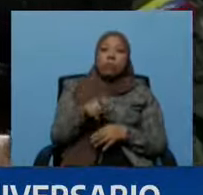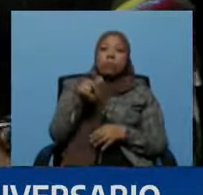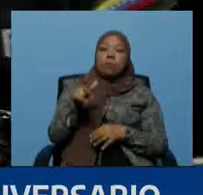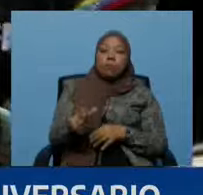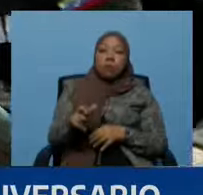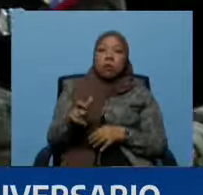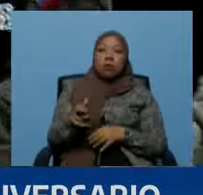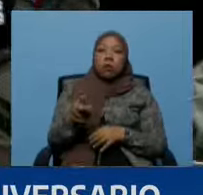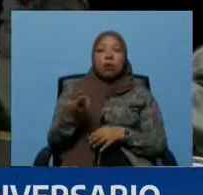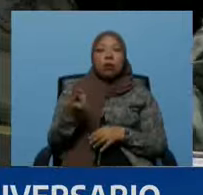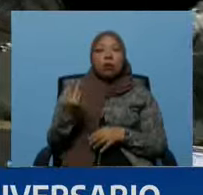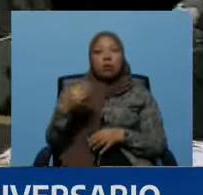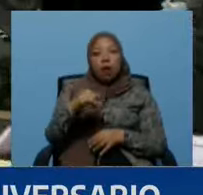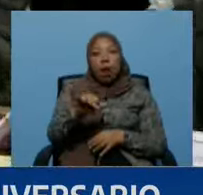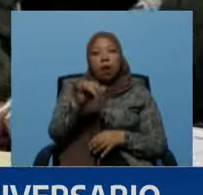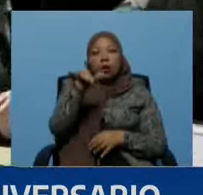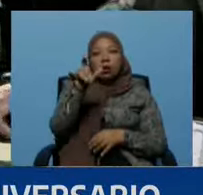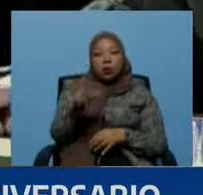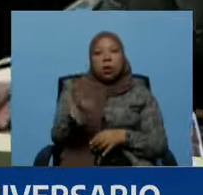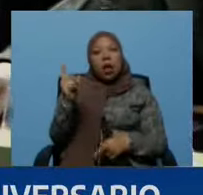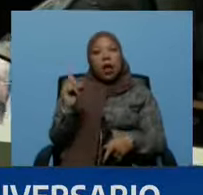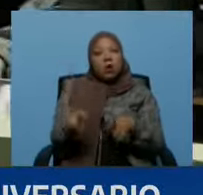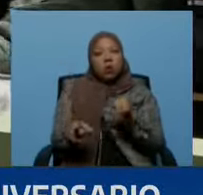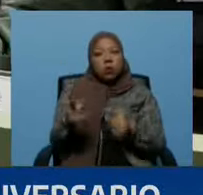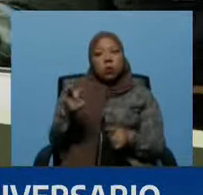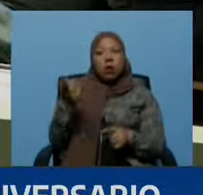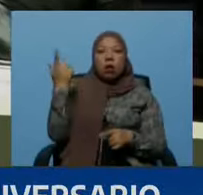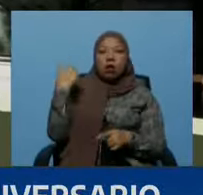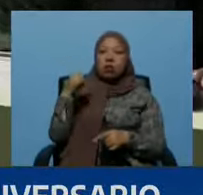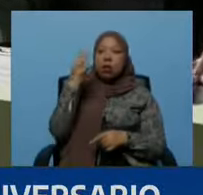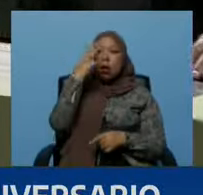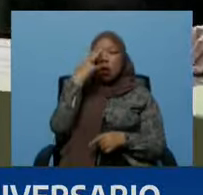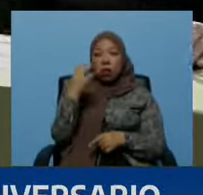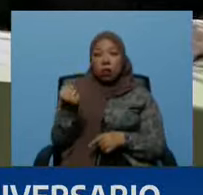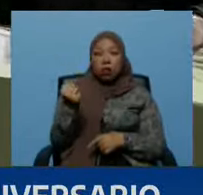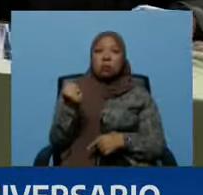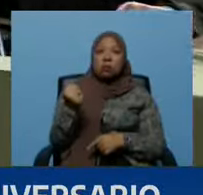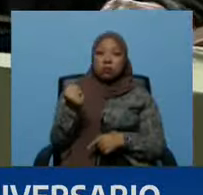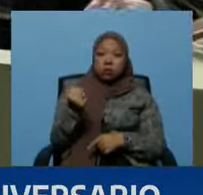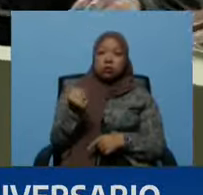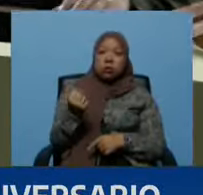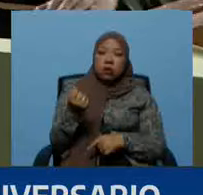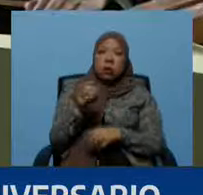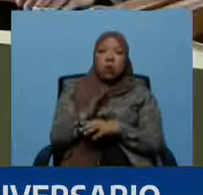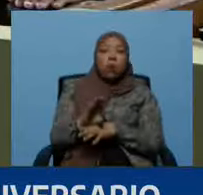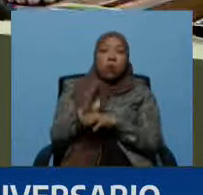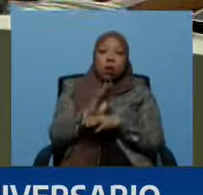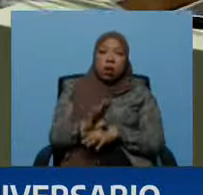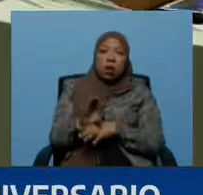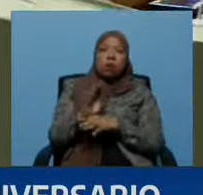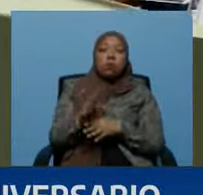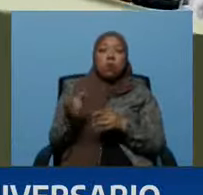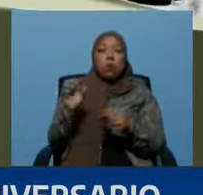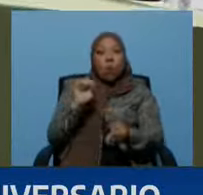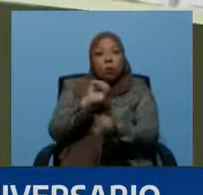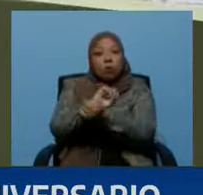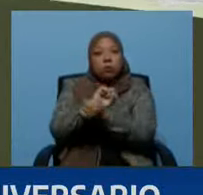Y él me dijo algo así, después fue que yo entendí cuando me fui, que tuviera cuidado porque acaba de